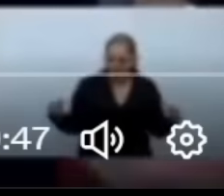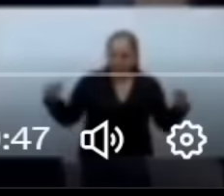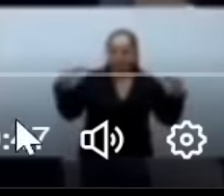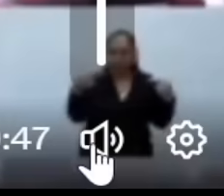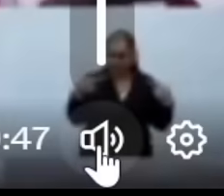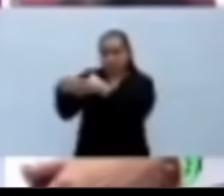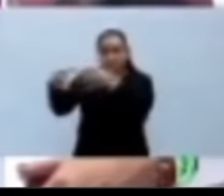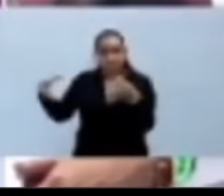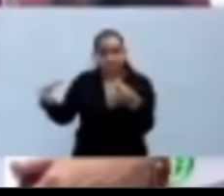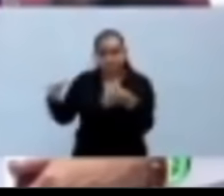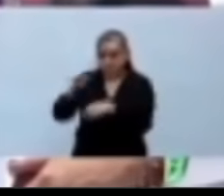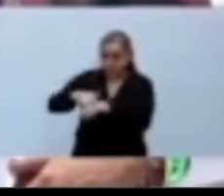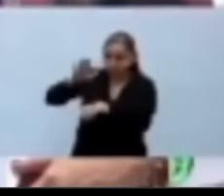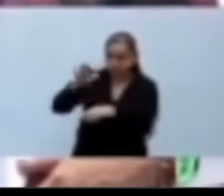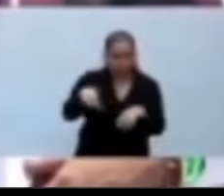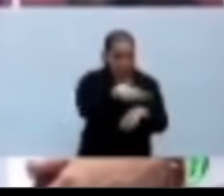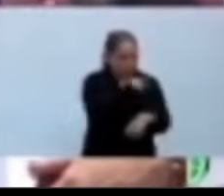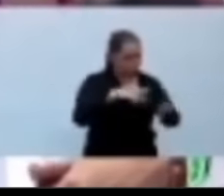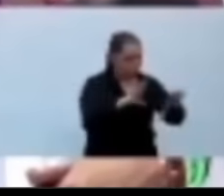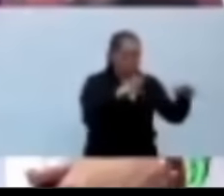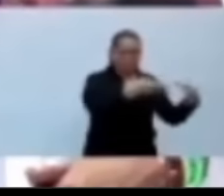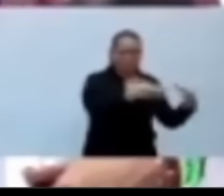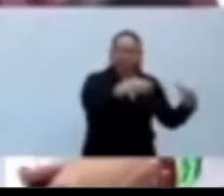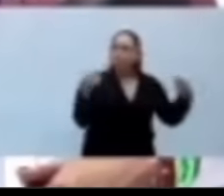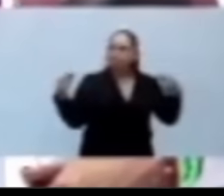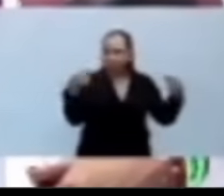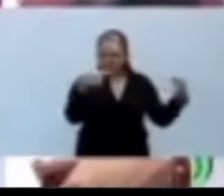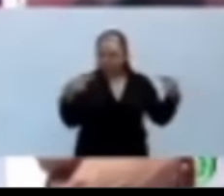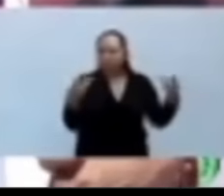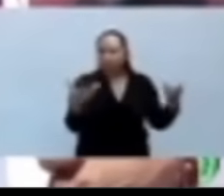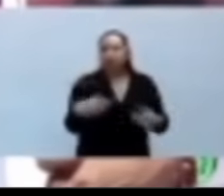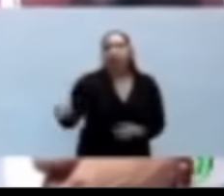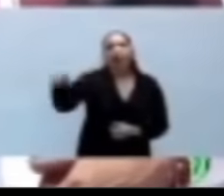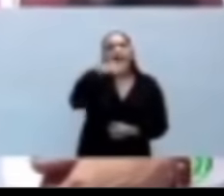y claro. Pues esto es lo que dijo la candidata del PRI-RD.